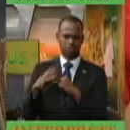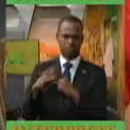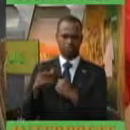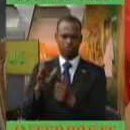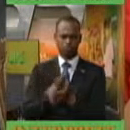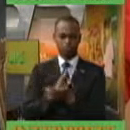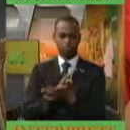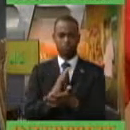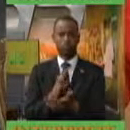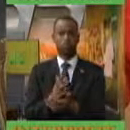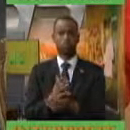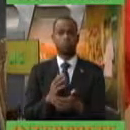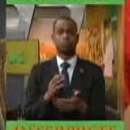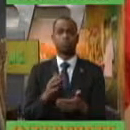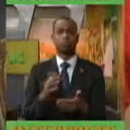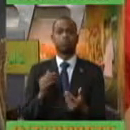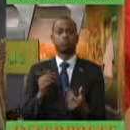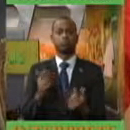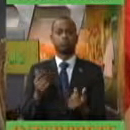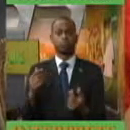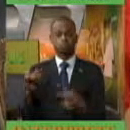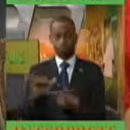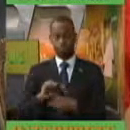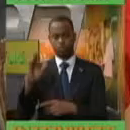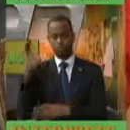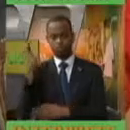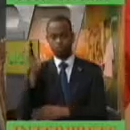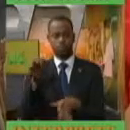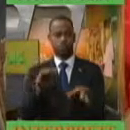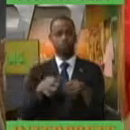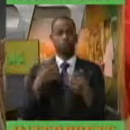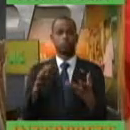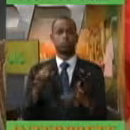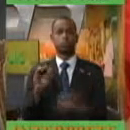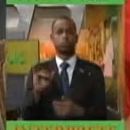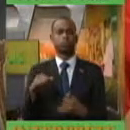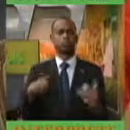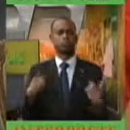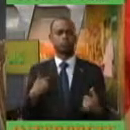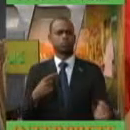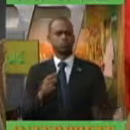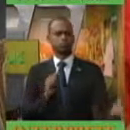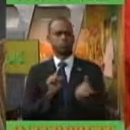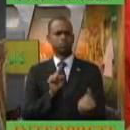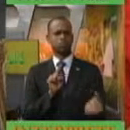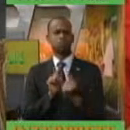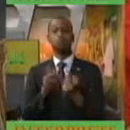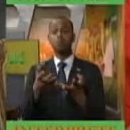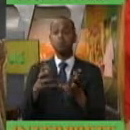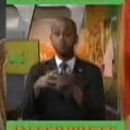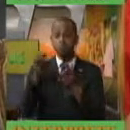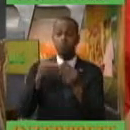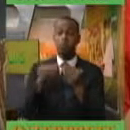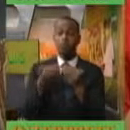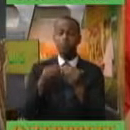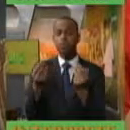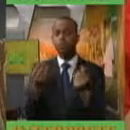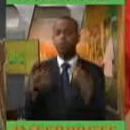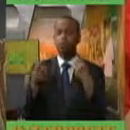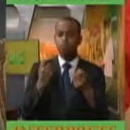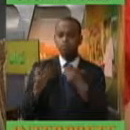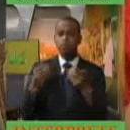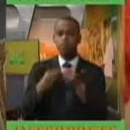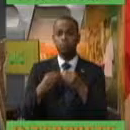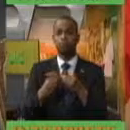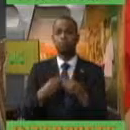Y después que concluía la charla, ver cómo algunos jóvenes se acercaban, que querían seguir aprendiendo, que querían,